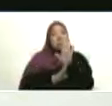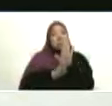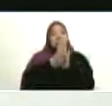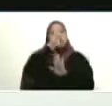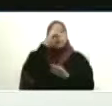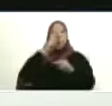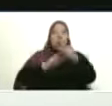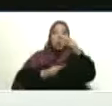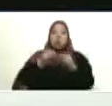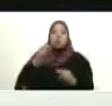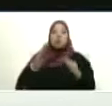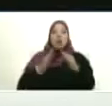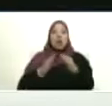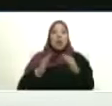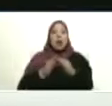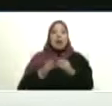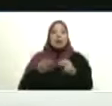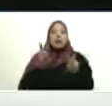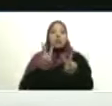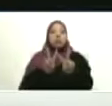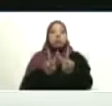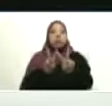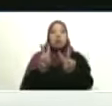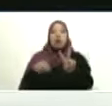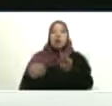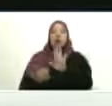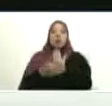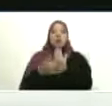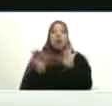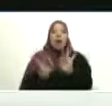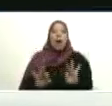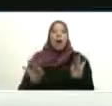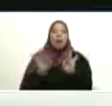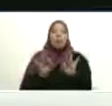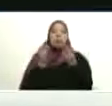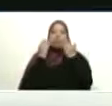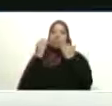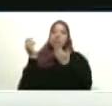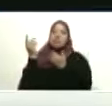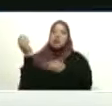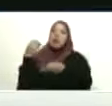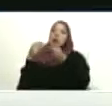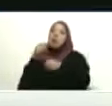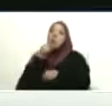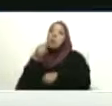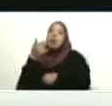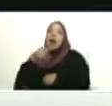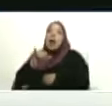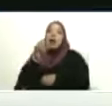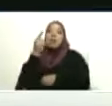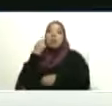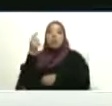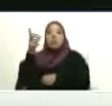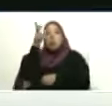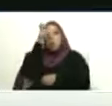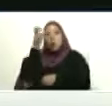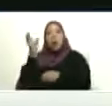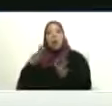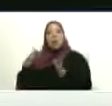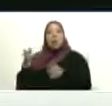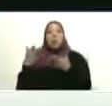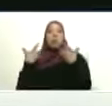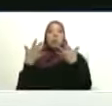ni nadie nos detendrá. Nada ni nadie nos detendrá. Adelante, Víctor, ¿qué más me dices por allá? Veo que hay viento fresco por